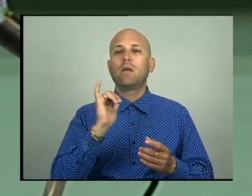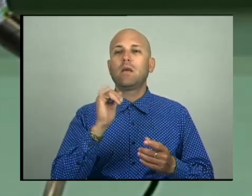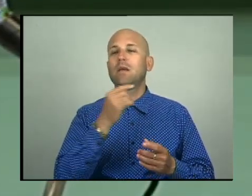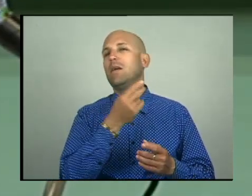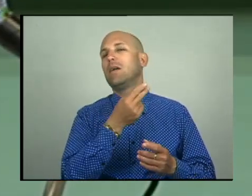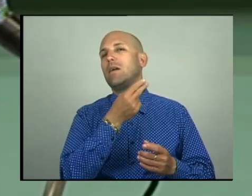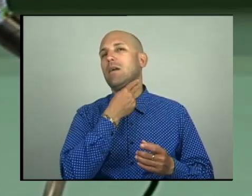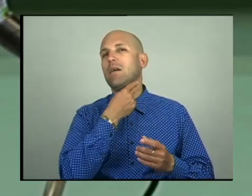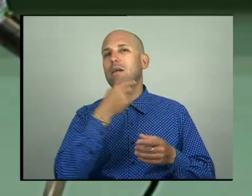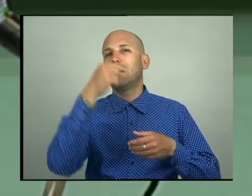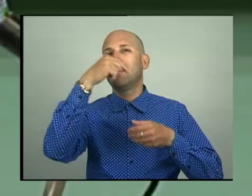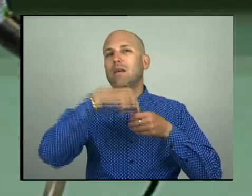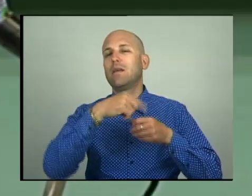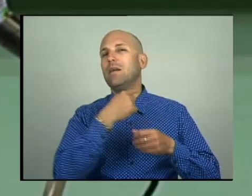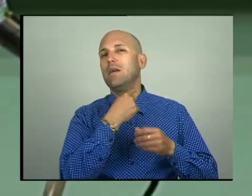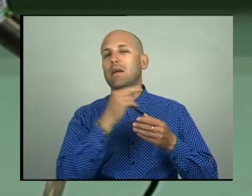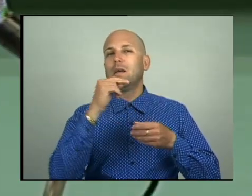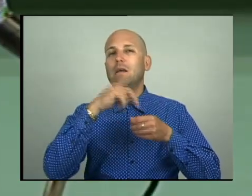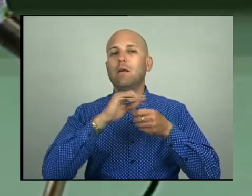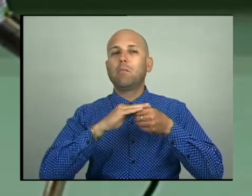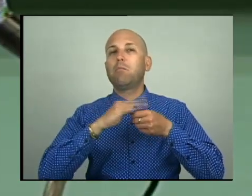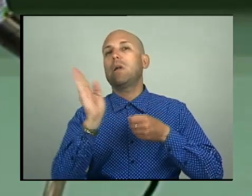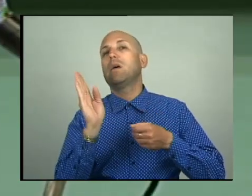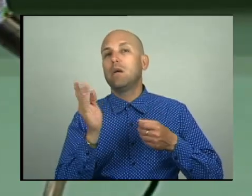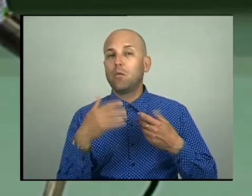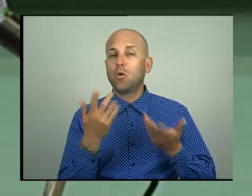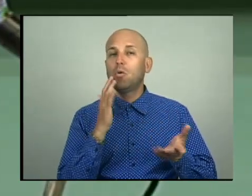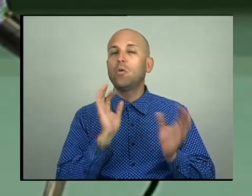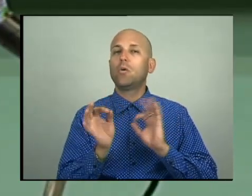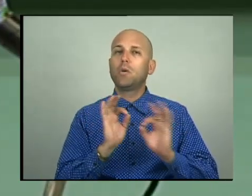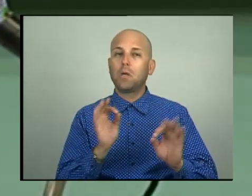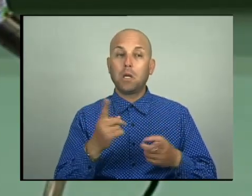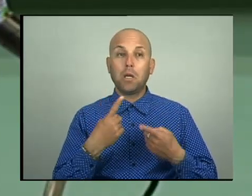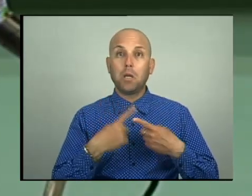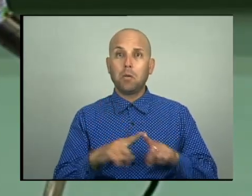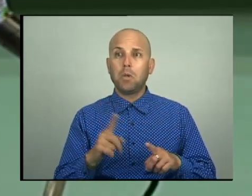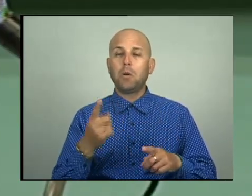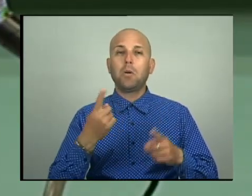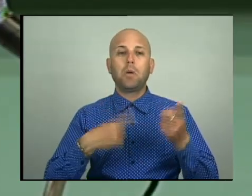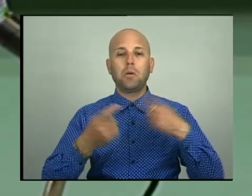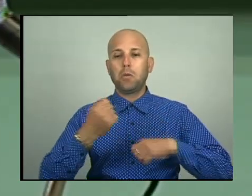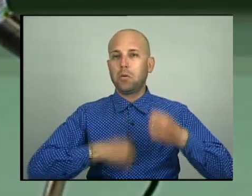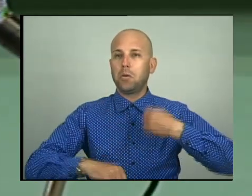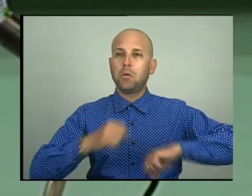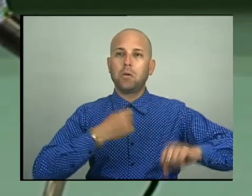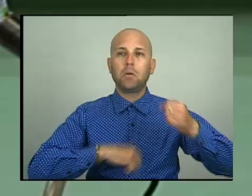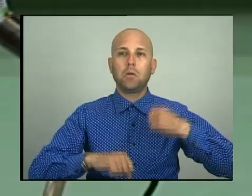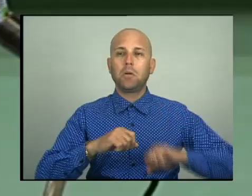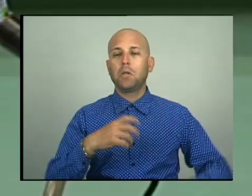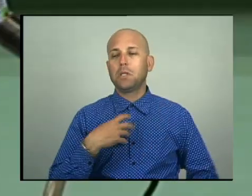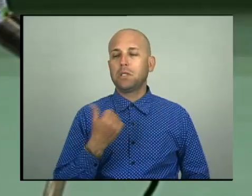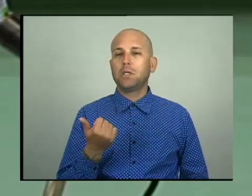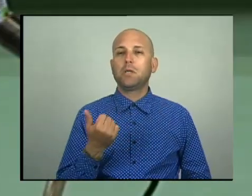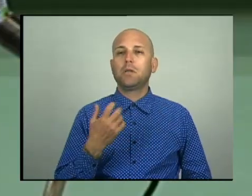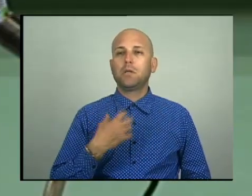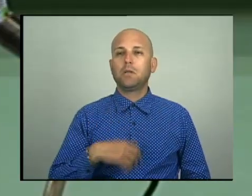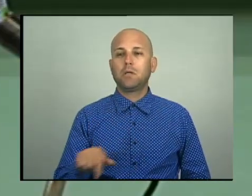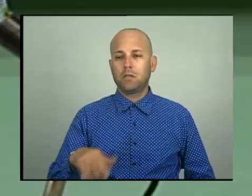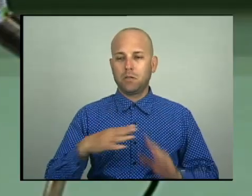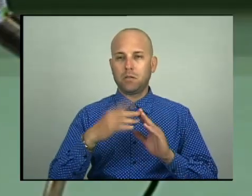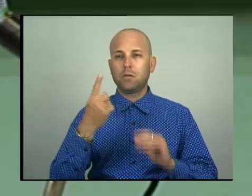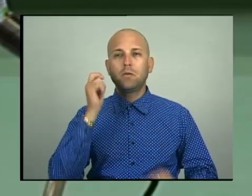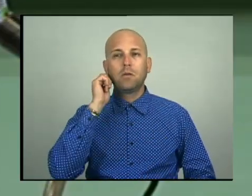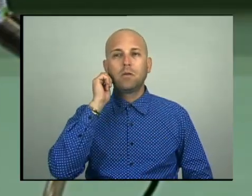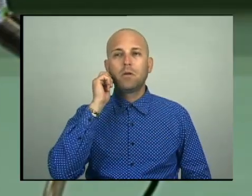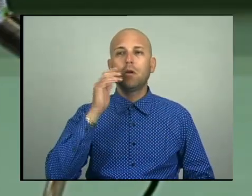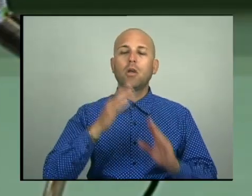parche ese que se le puso ahí. Pero nosotros tenemos pacientes que en realidad han tenido descendencia. Tenemos una que ya vive aquí en Camagüey, una